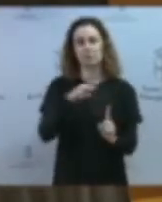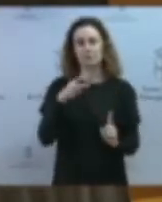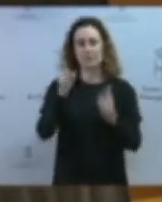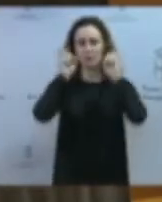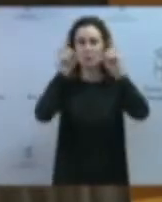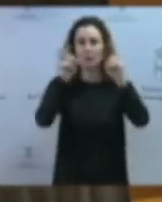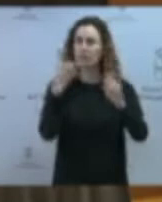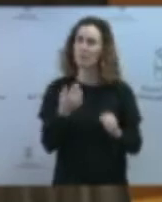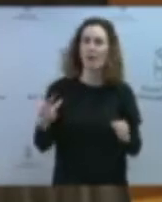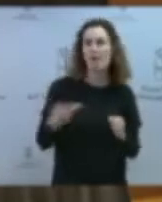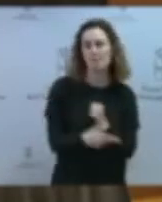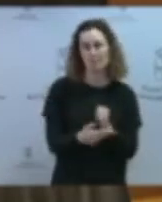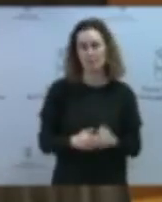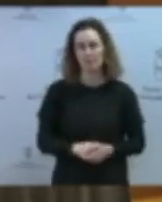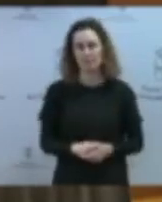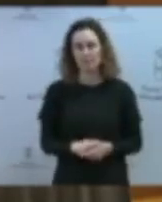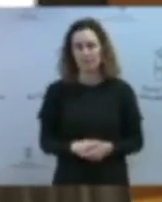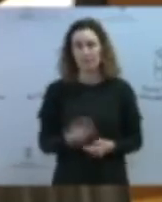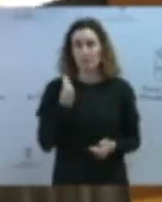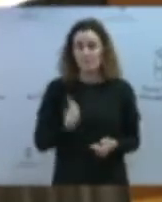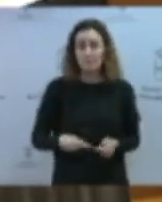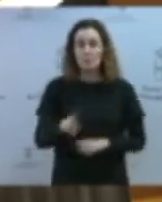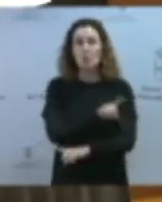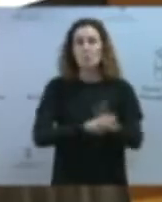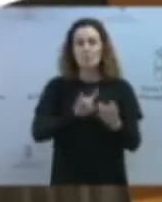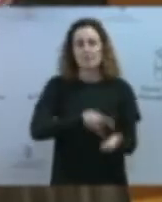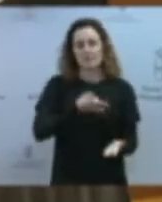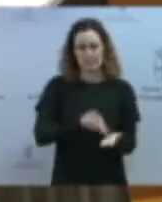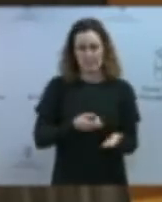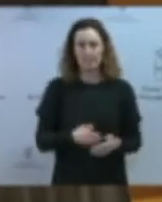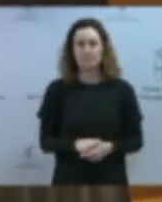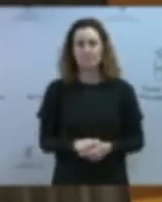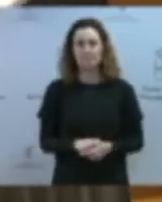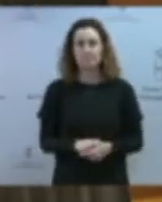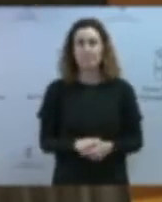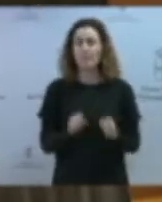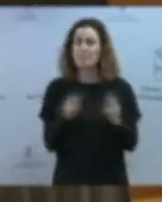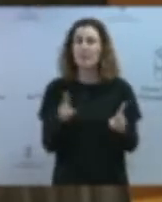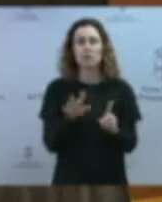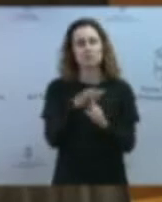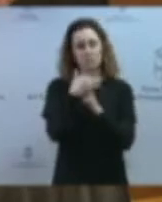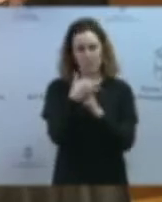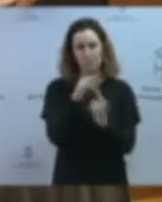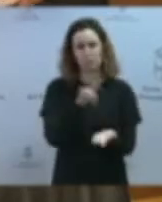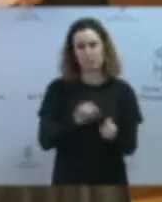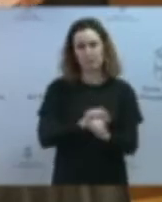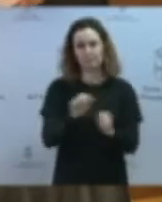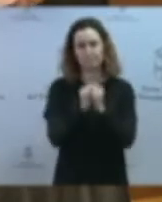Estas grietas del sistema, que se agrandaron durante la pandemia, tenían que ver con prácticamente el conjunto del sistema educativo,